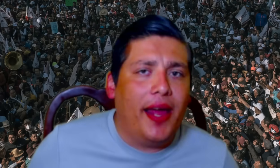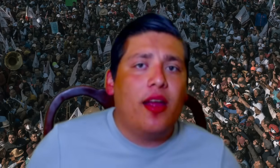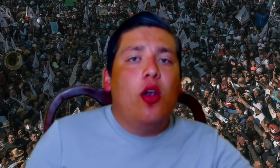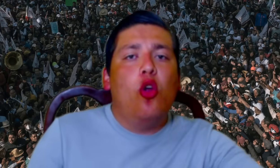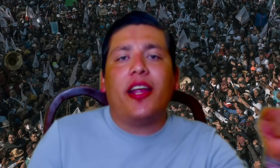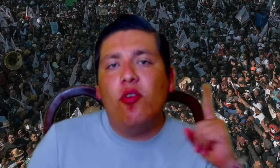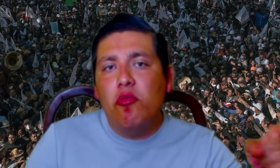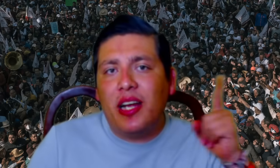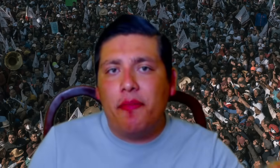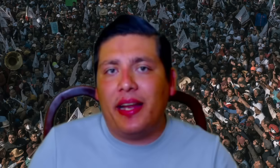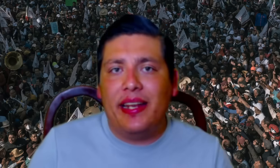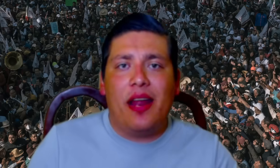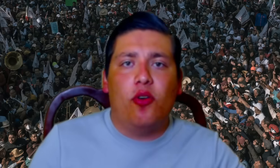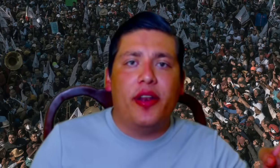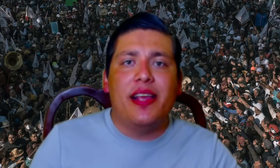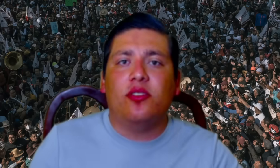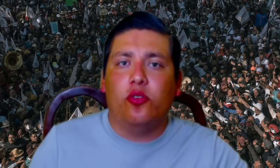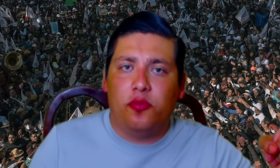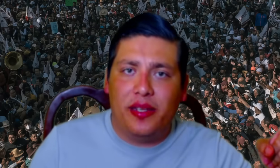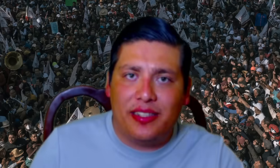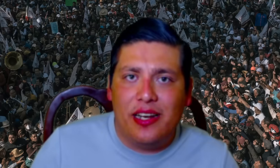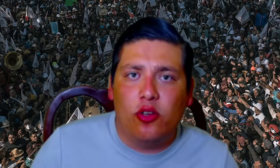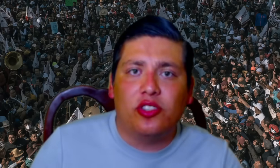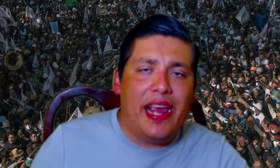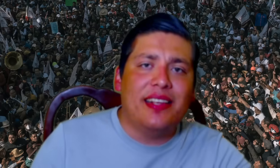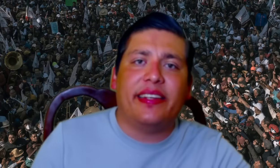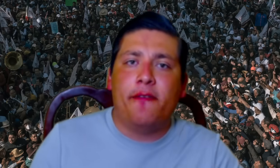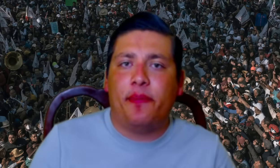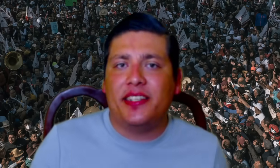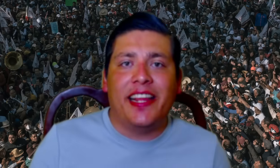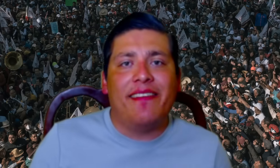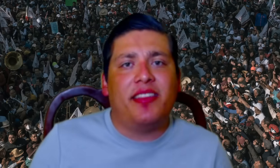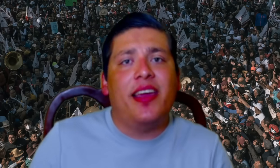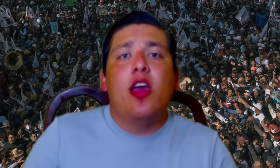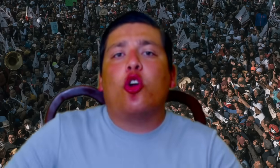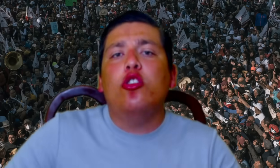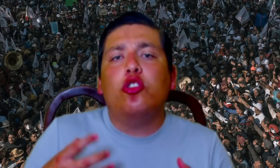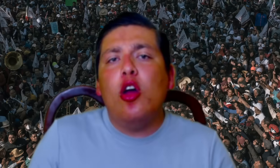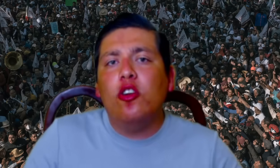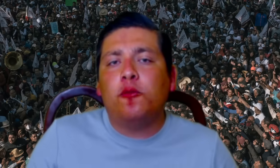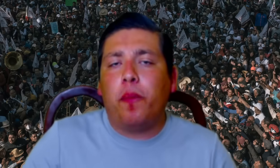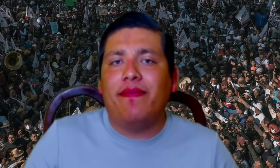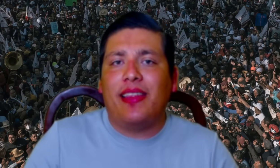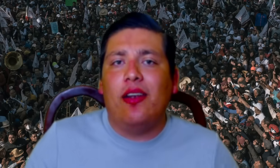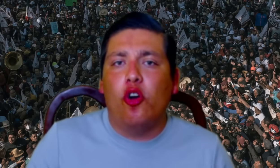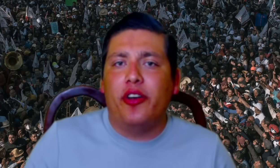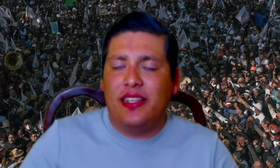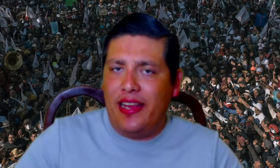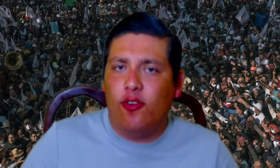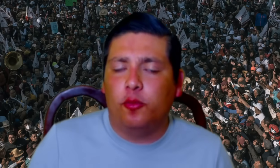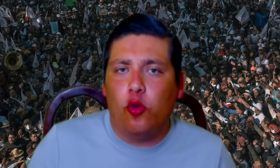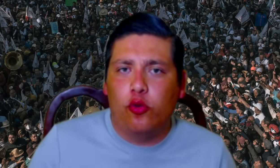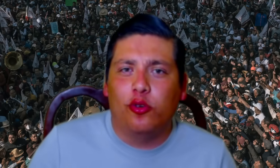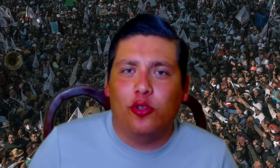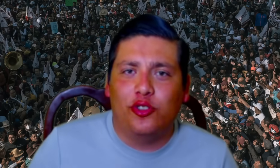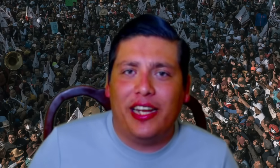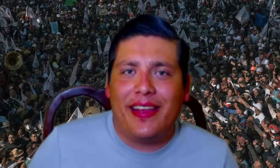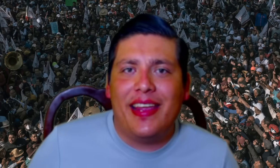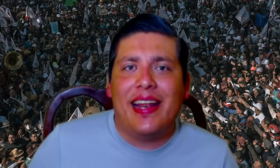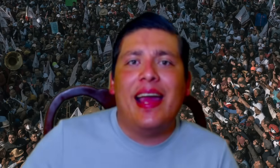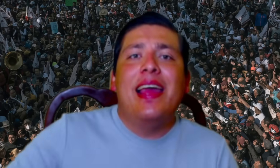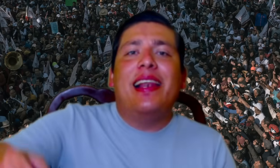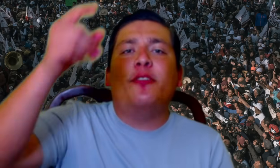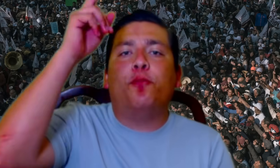de qué hablar. Lo que nunca imaginaron estos mezquinos es que el presidente, con todos los pantalones y los productos